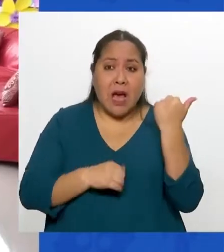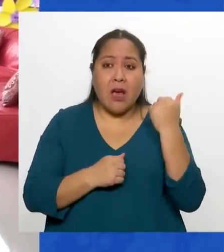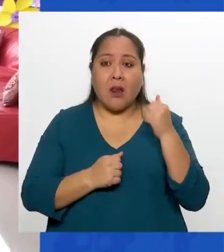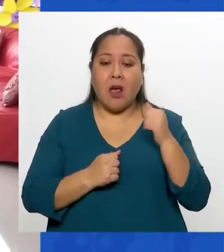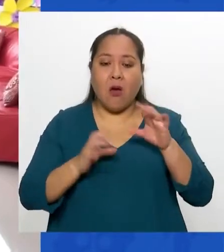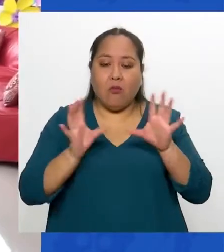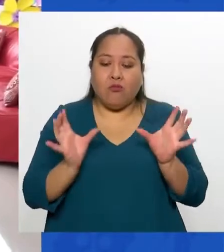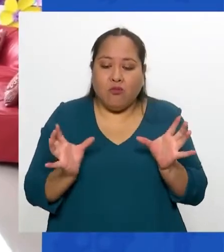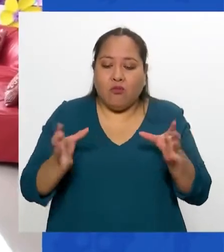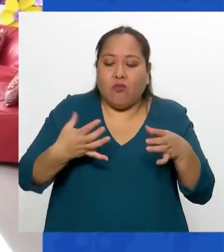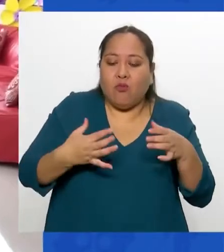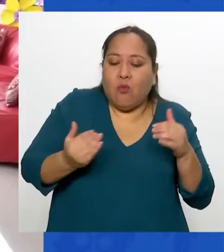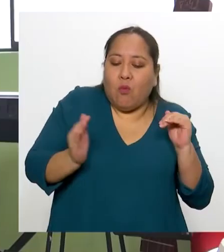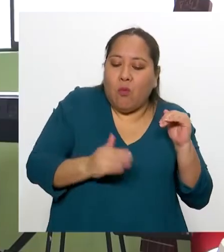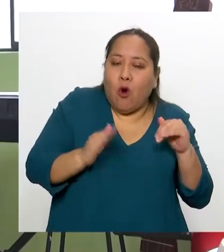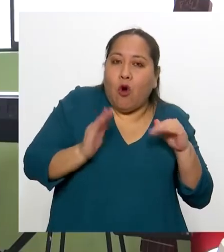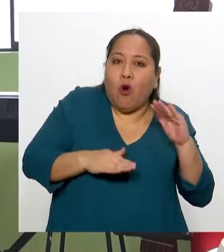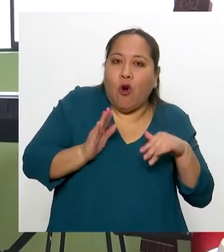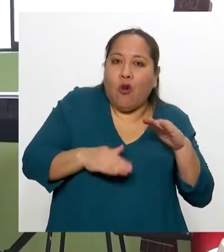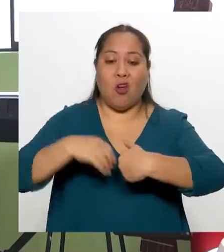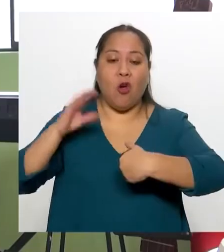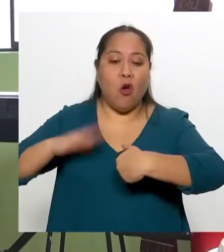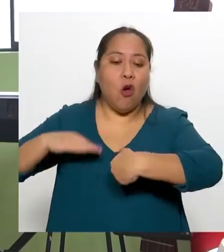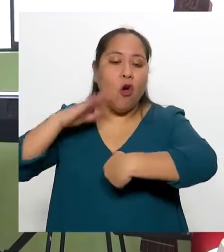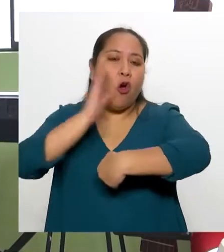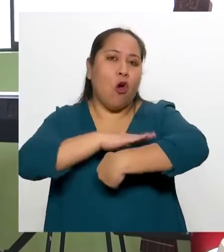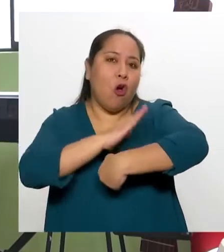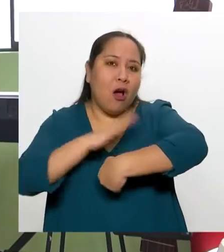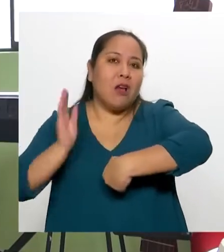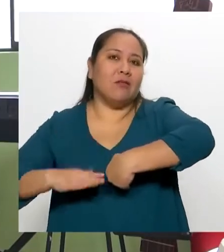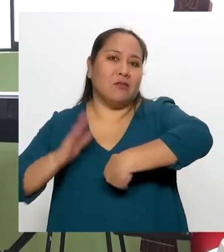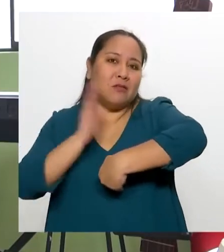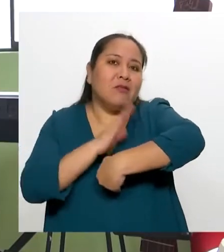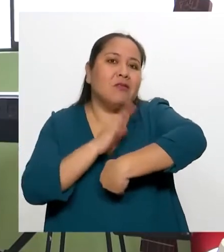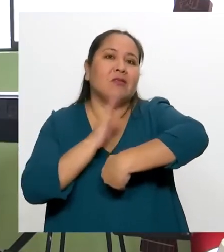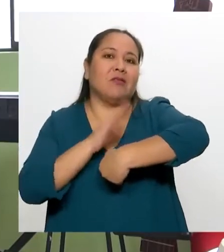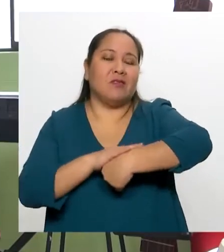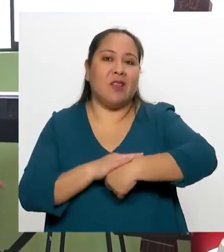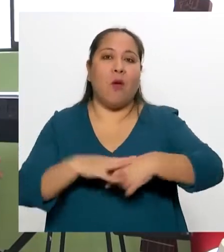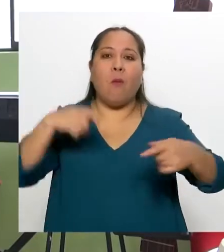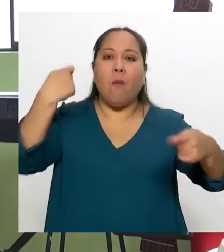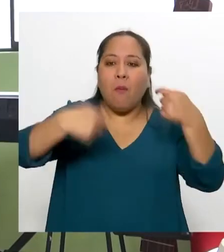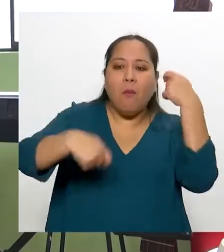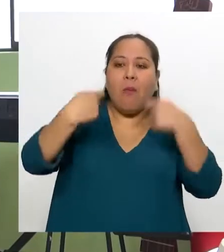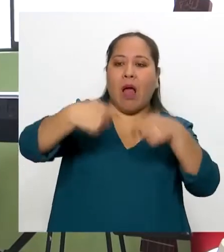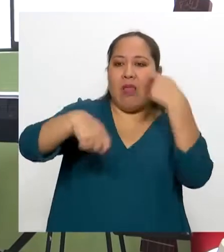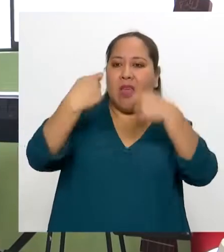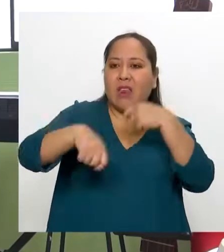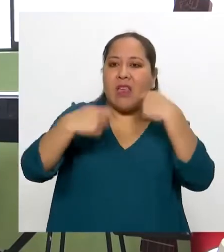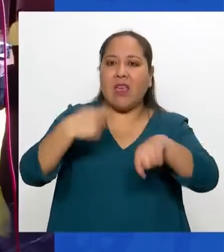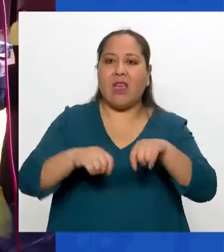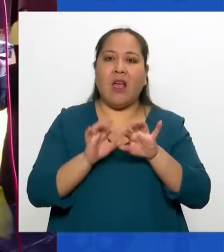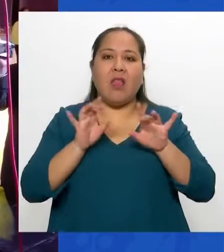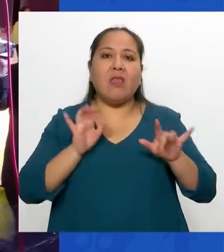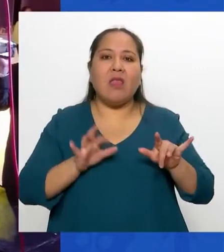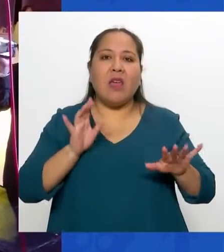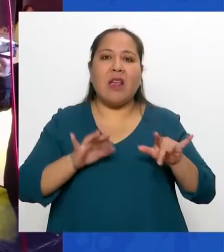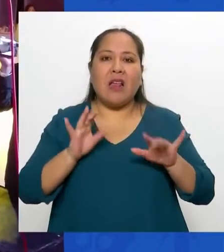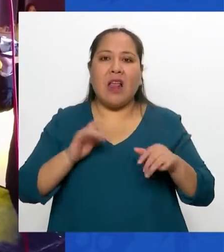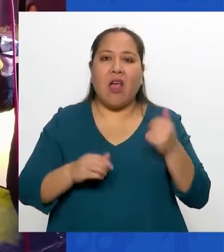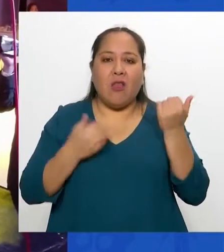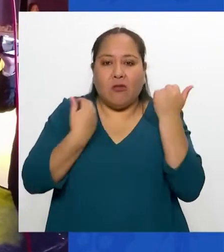bongó, congas, batería, teclado,